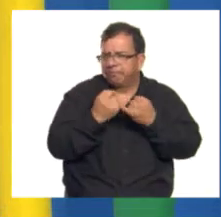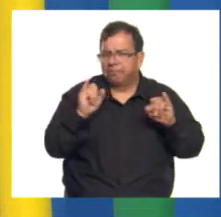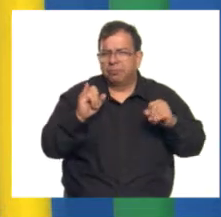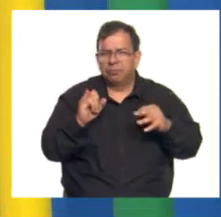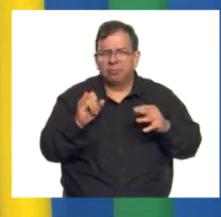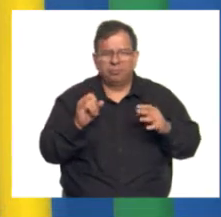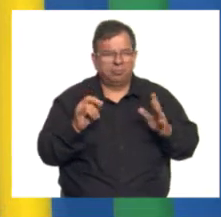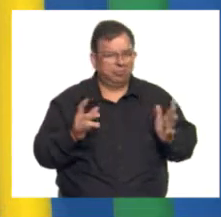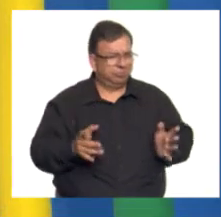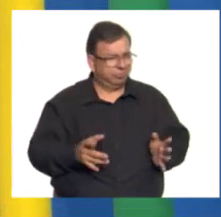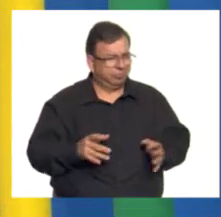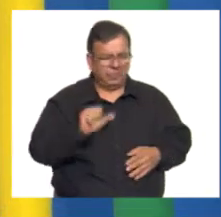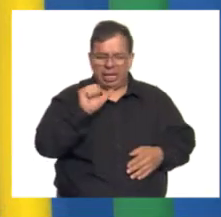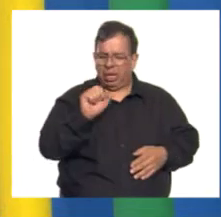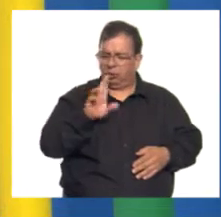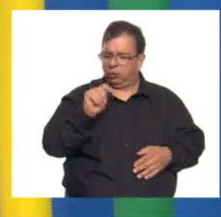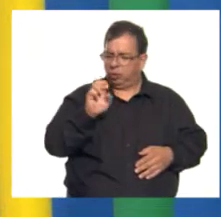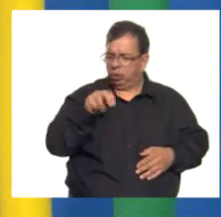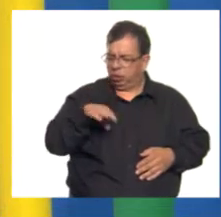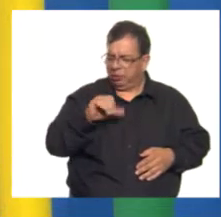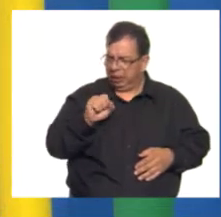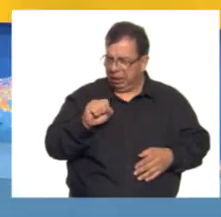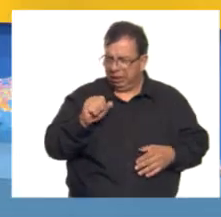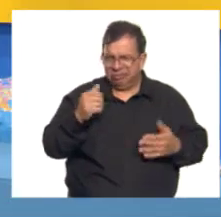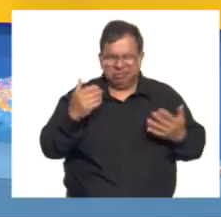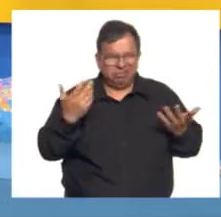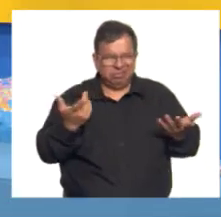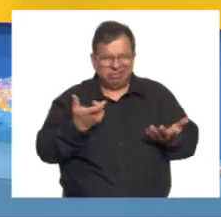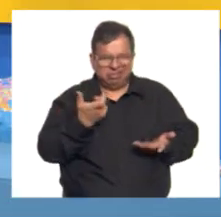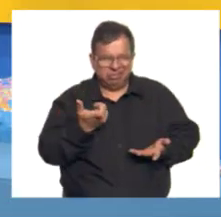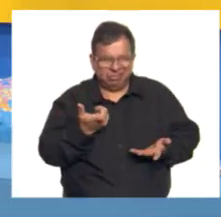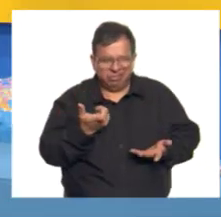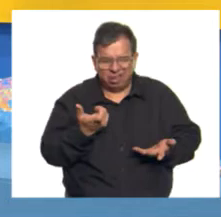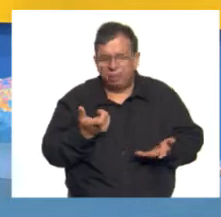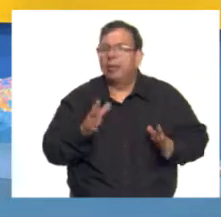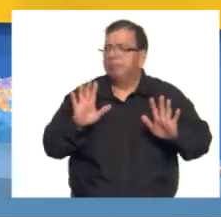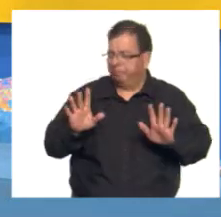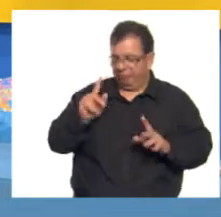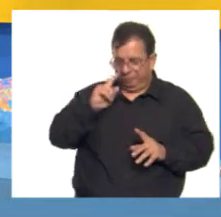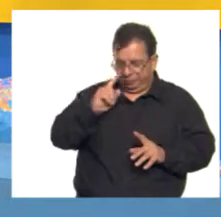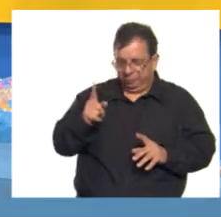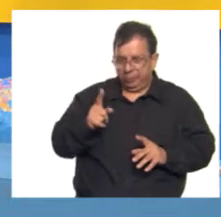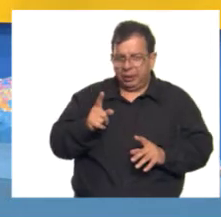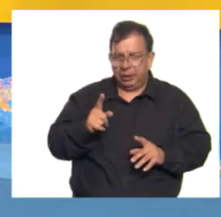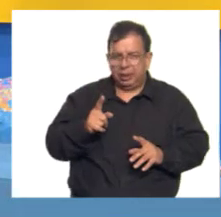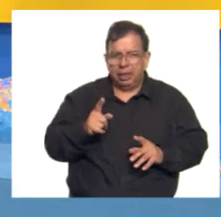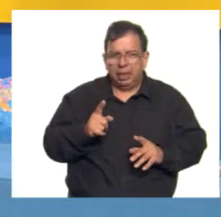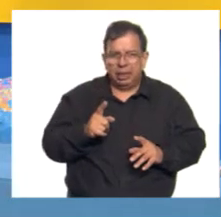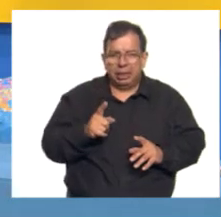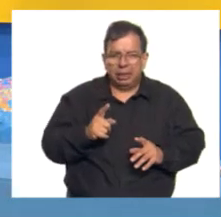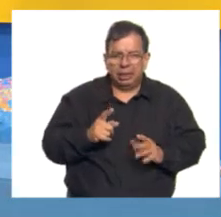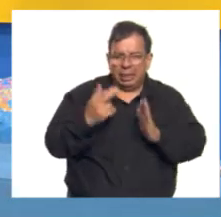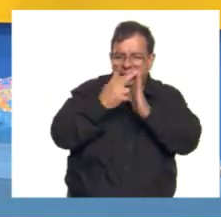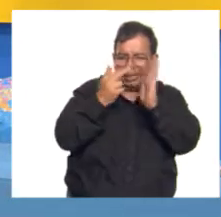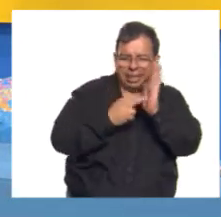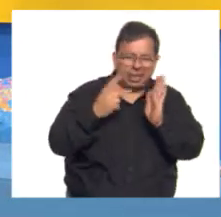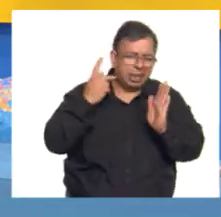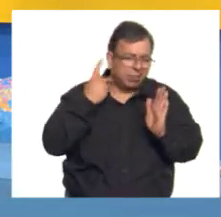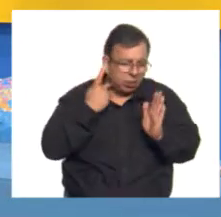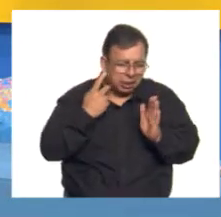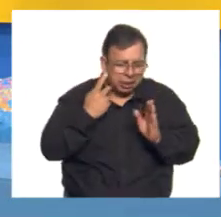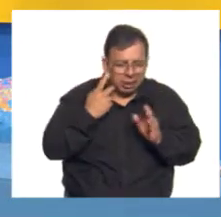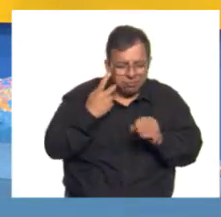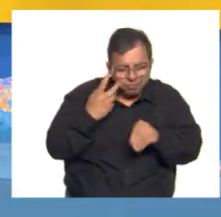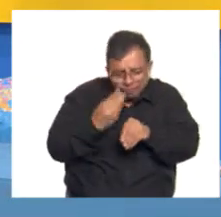¿Cómo que autonomía económica? Buena pregunta. A través de una política económica se buscaba